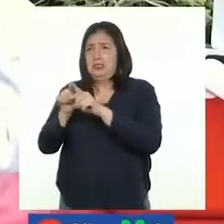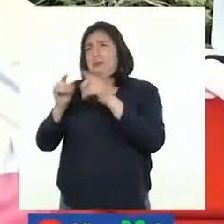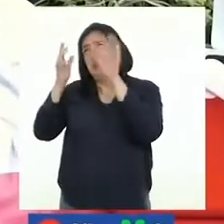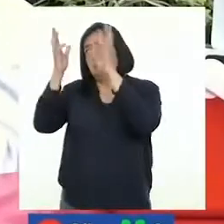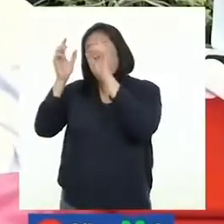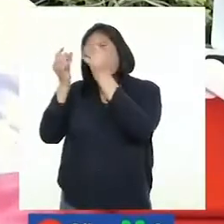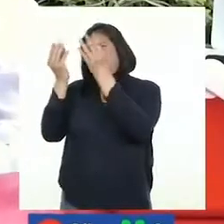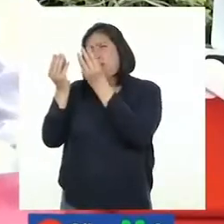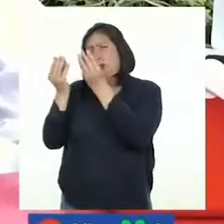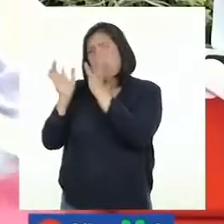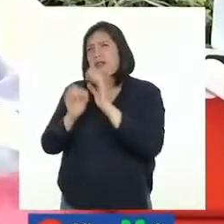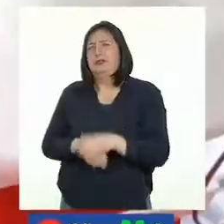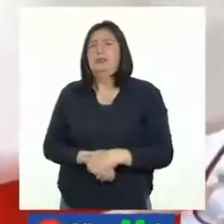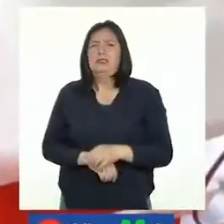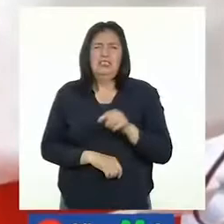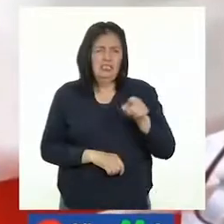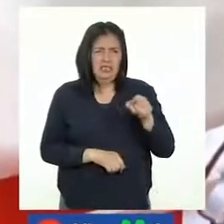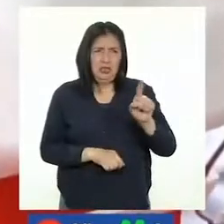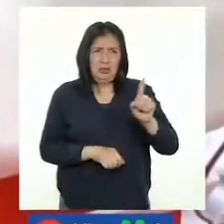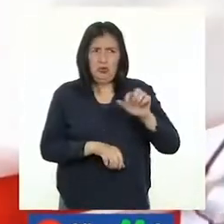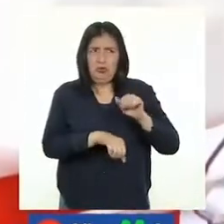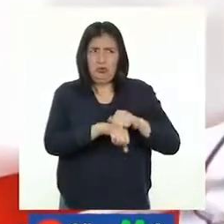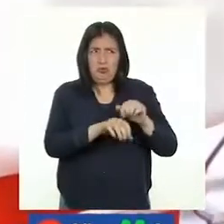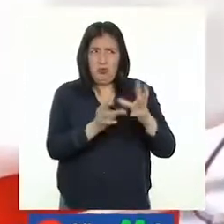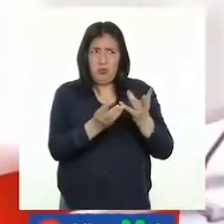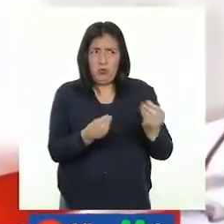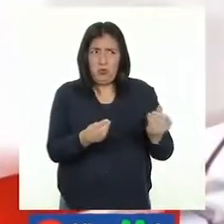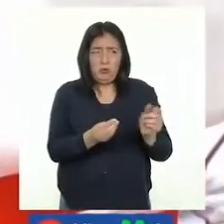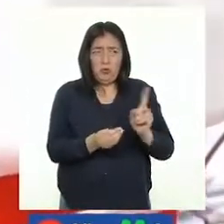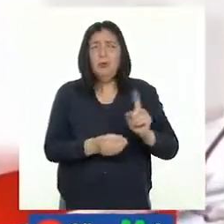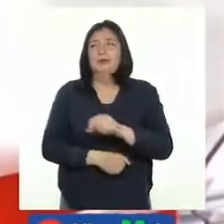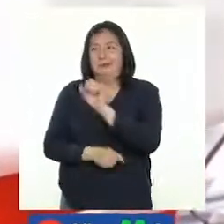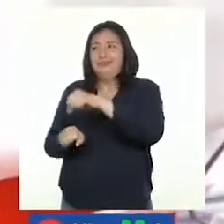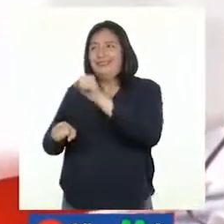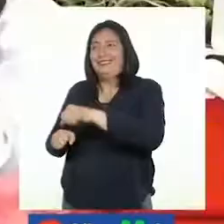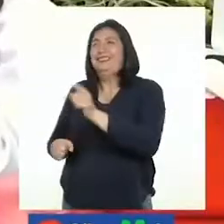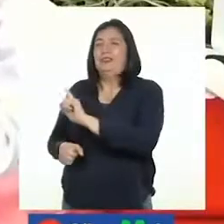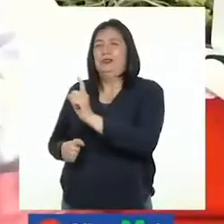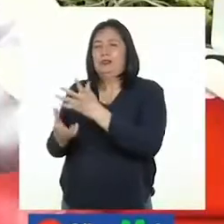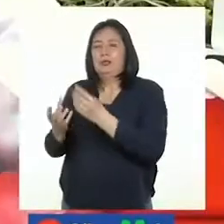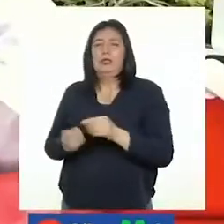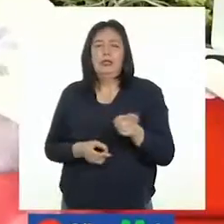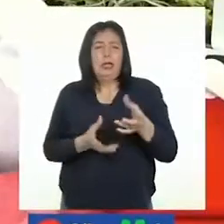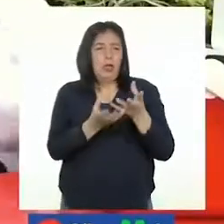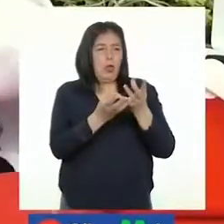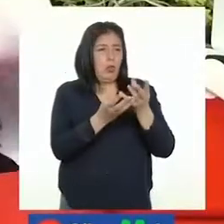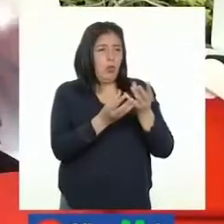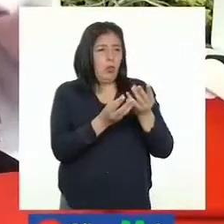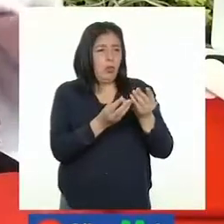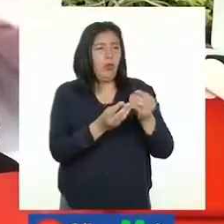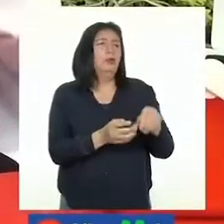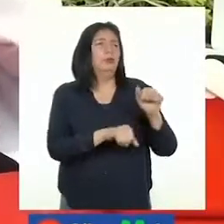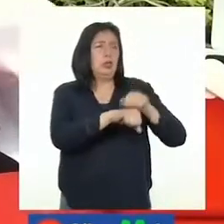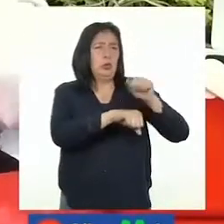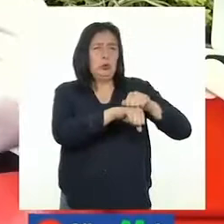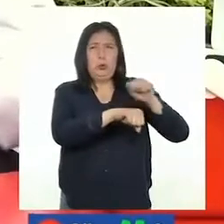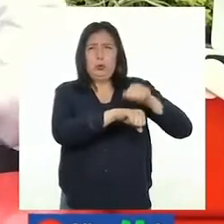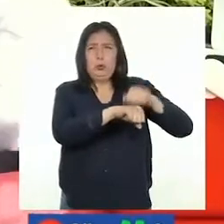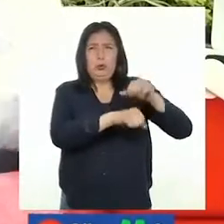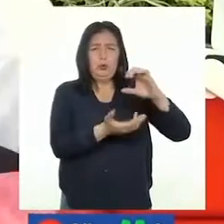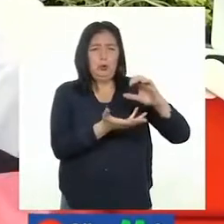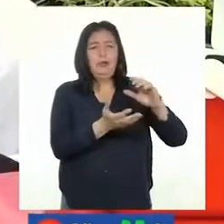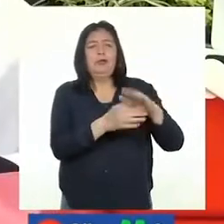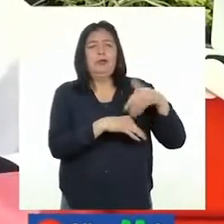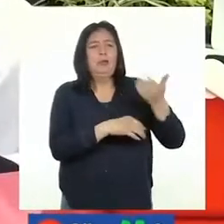atmósfera, pero en una cantidad muy, muy pequeñita. Este hielo nunca se va a derretir. Ah, exacto, no se derrite, porque cuando tú hablas de derretir es cuando algo pasa de estado sólido, como esto de aquí,